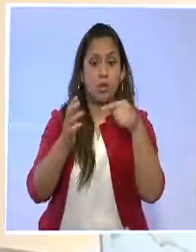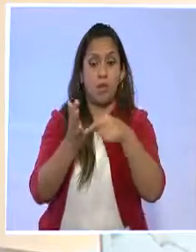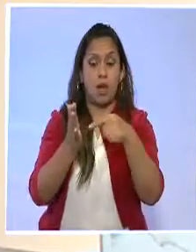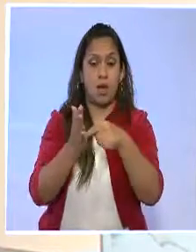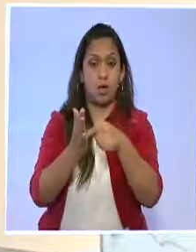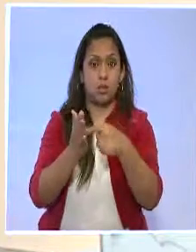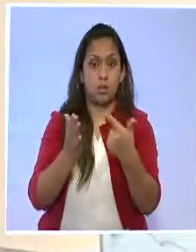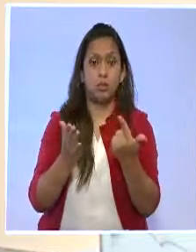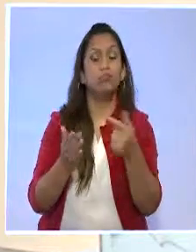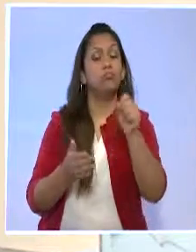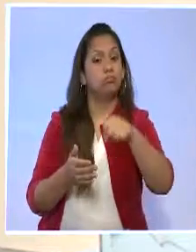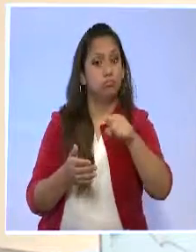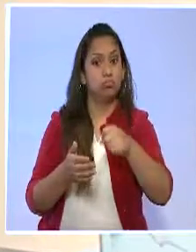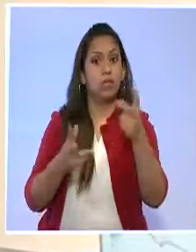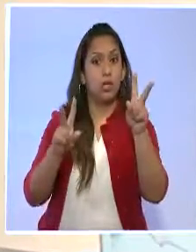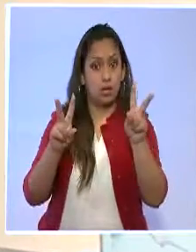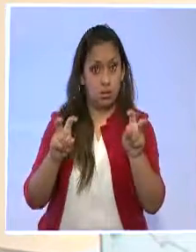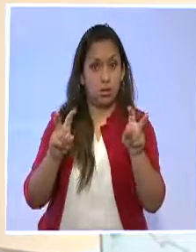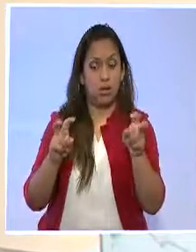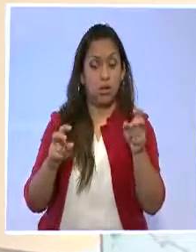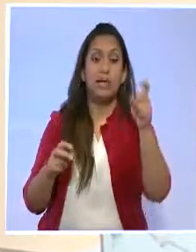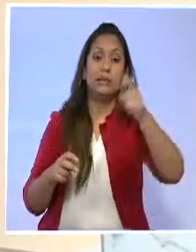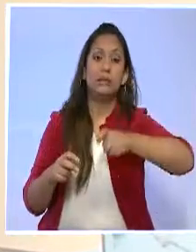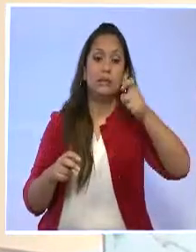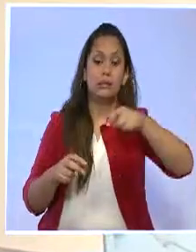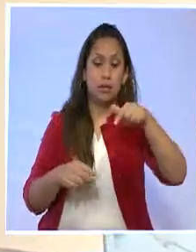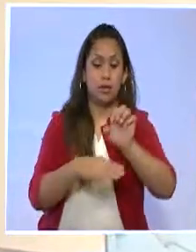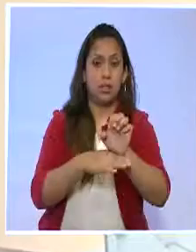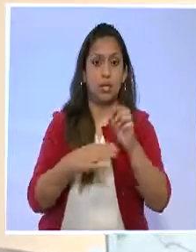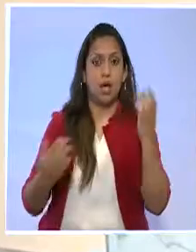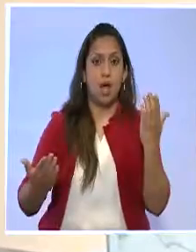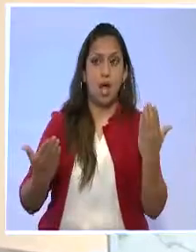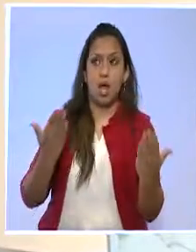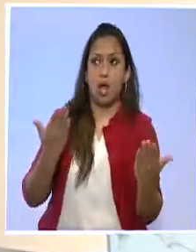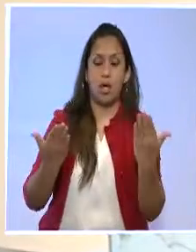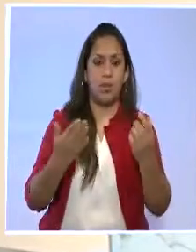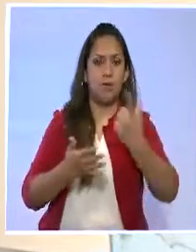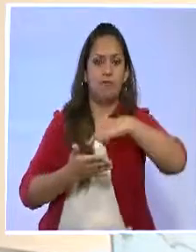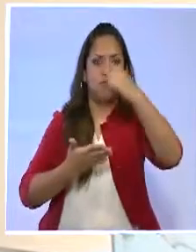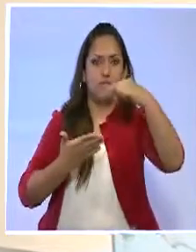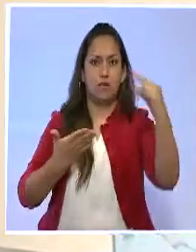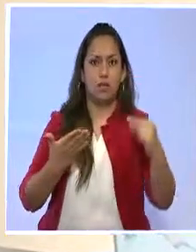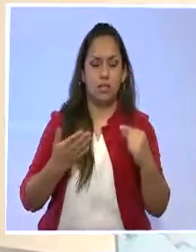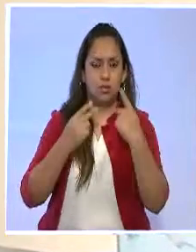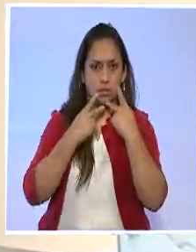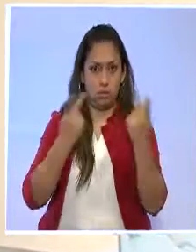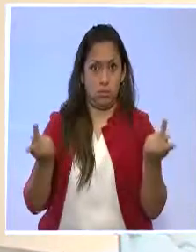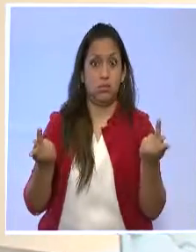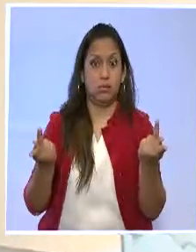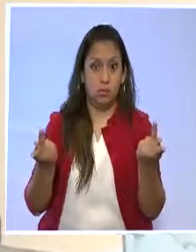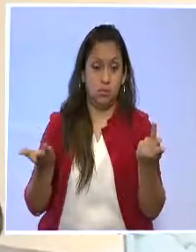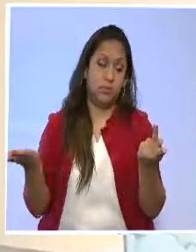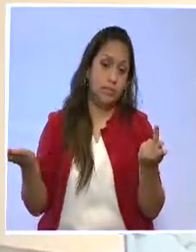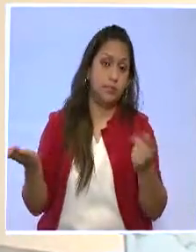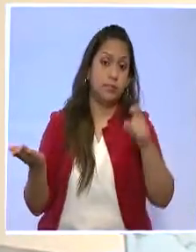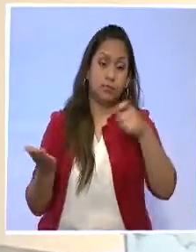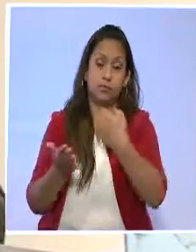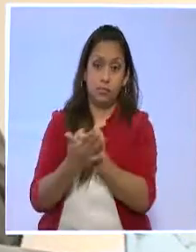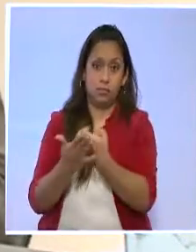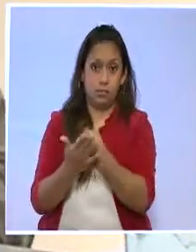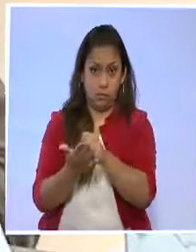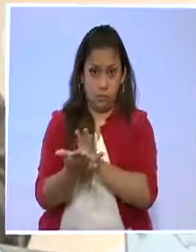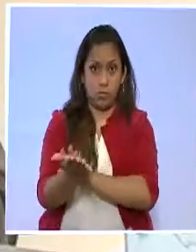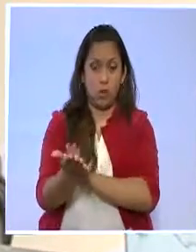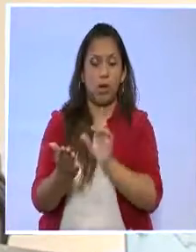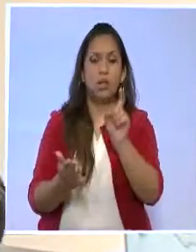las finanzas en el en el ecuador y es por eso que justamente esta ley económico urgente trata de este equilibrio